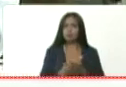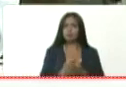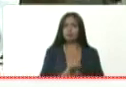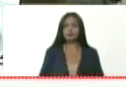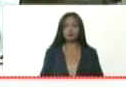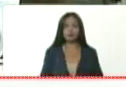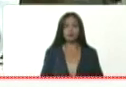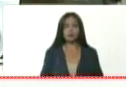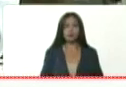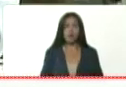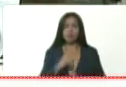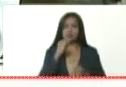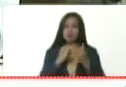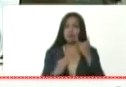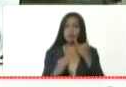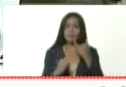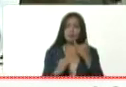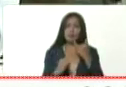para culminar